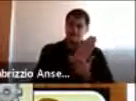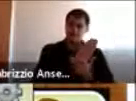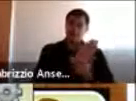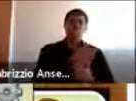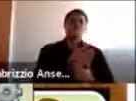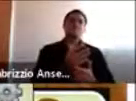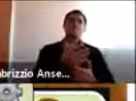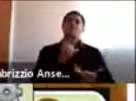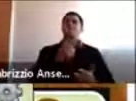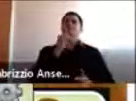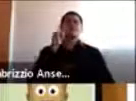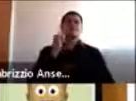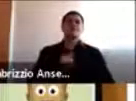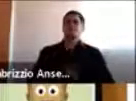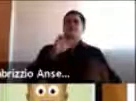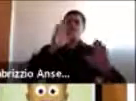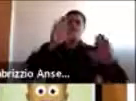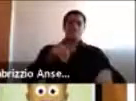configuración